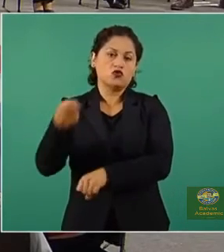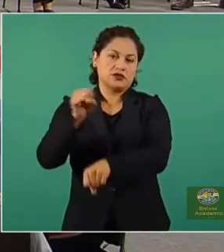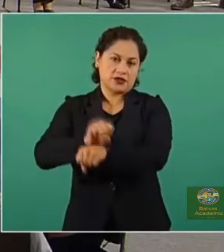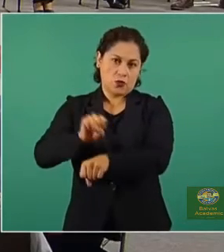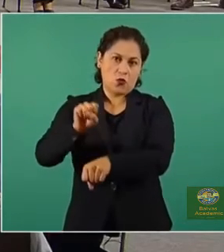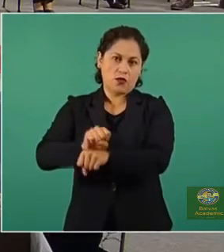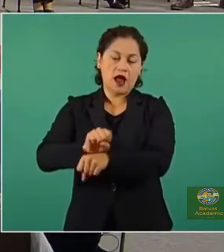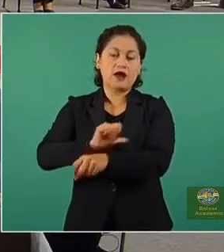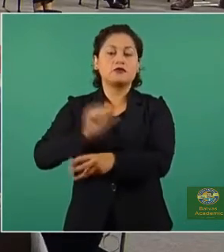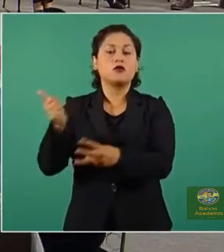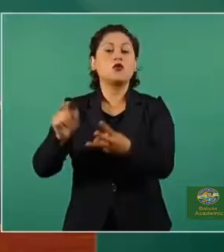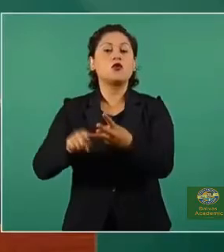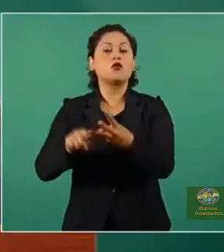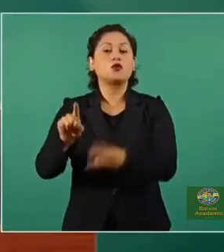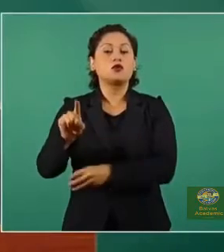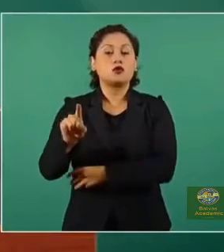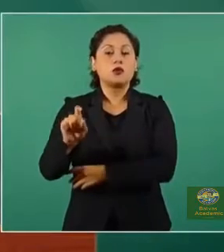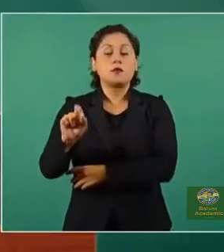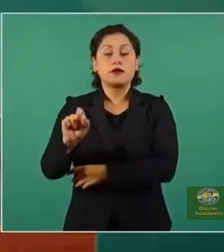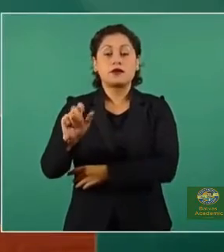14, y el